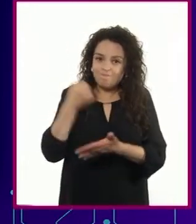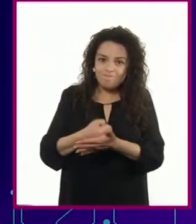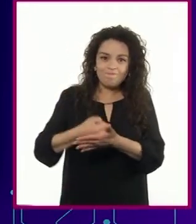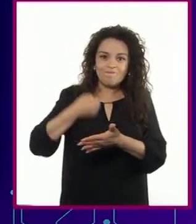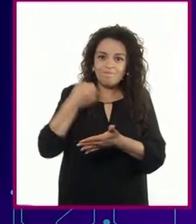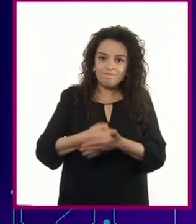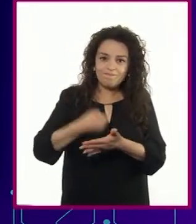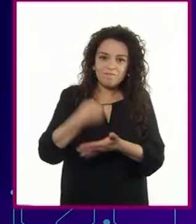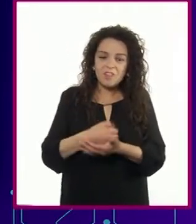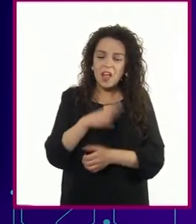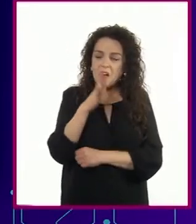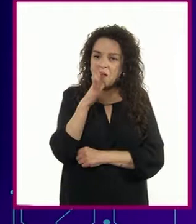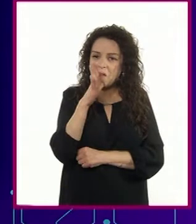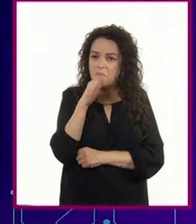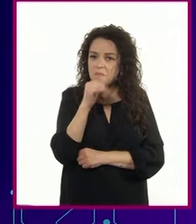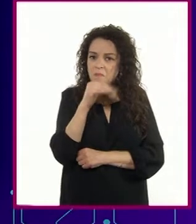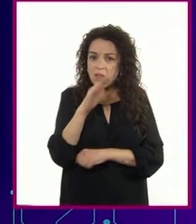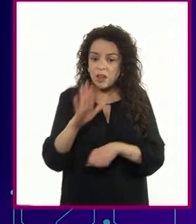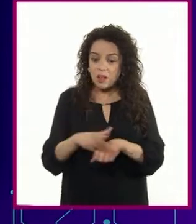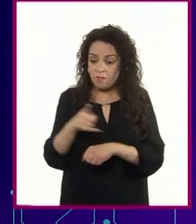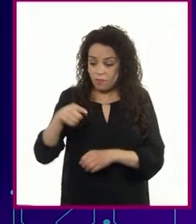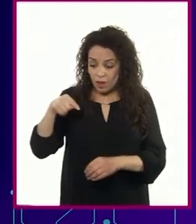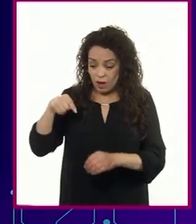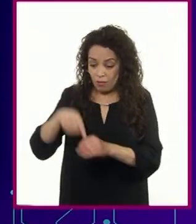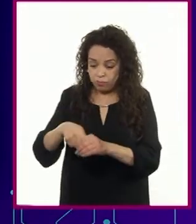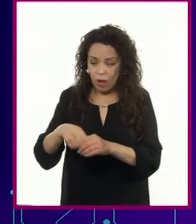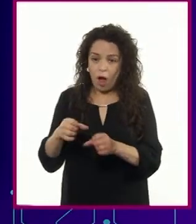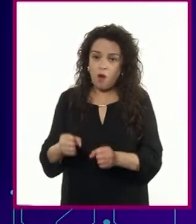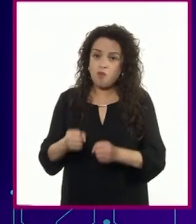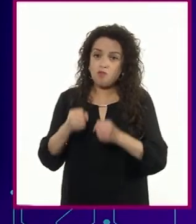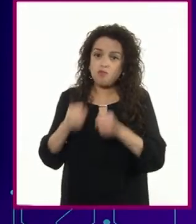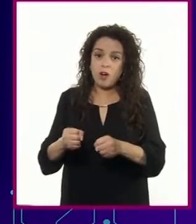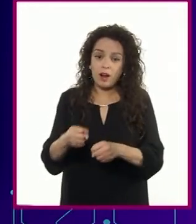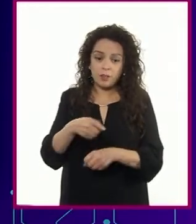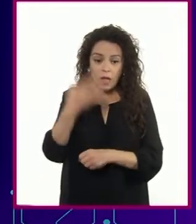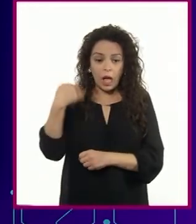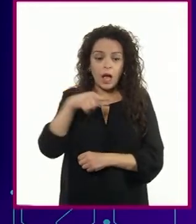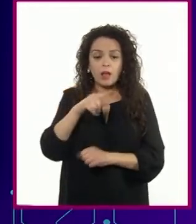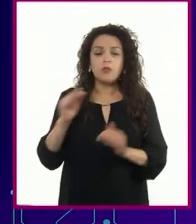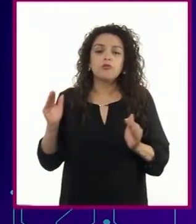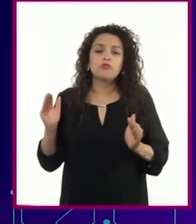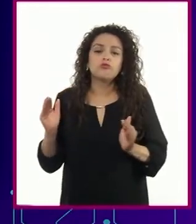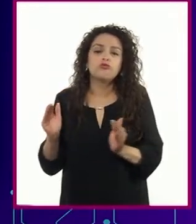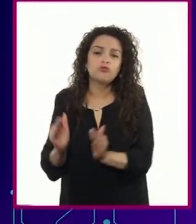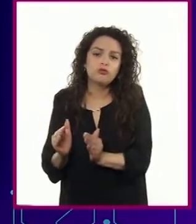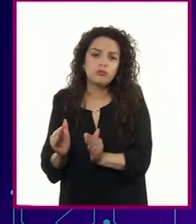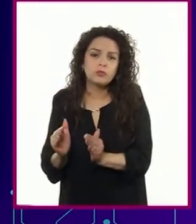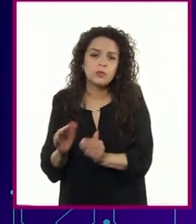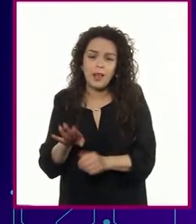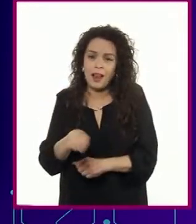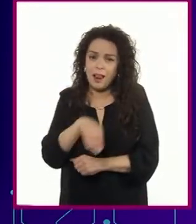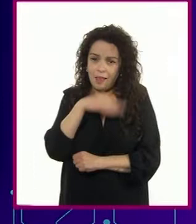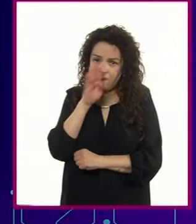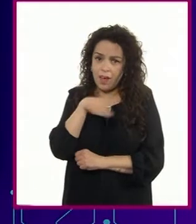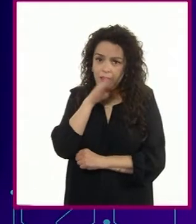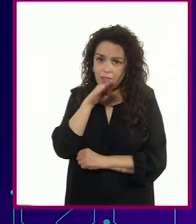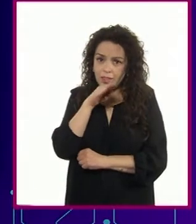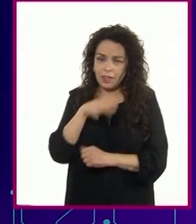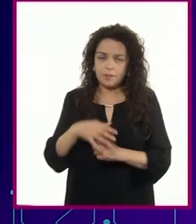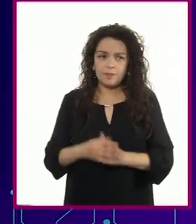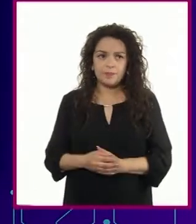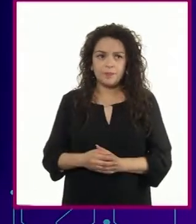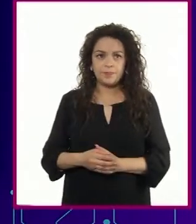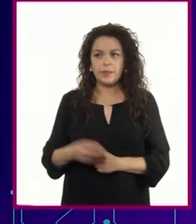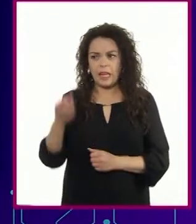consiguió, porque aquella estaca era demasiado dura y resistente para el joven elefante. Las palabras del anciano provocaron que la niña